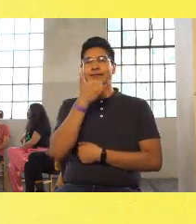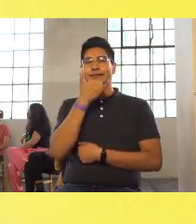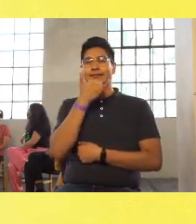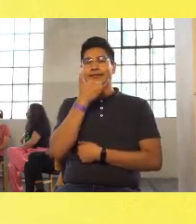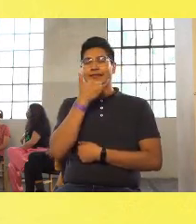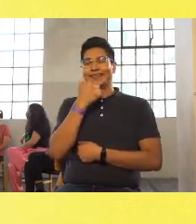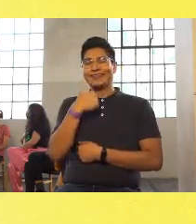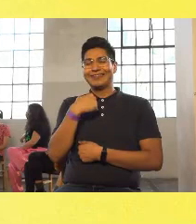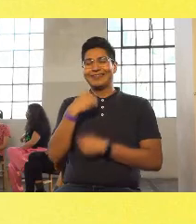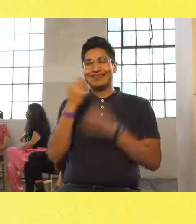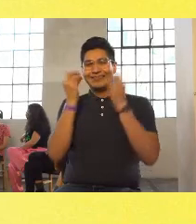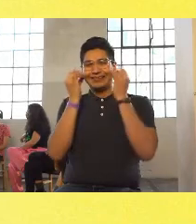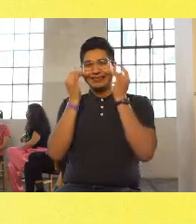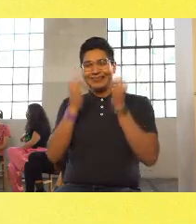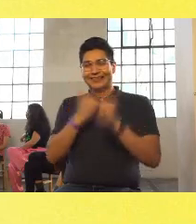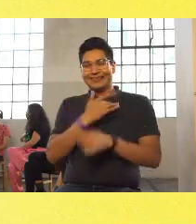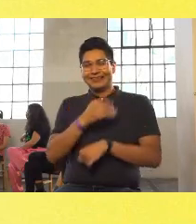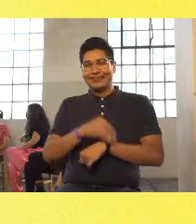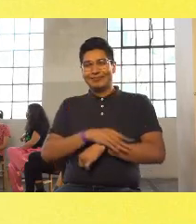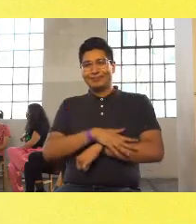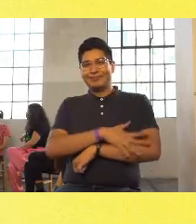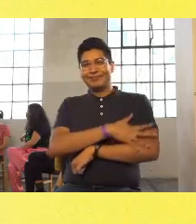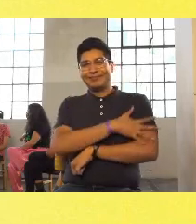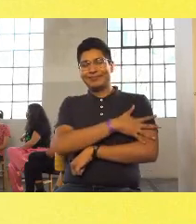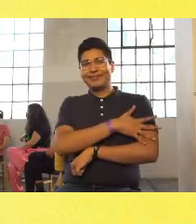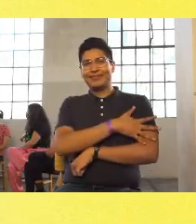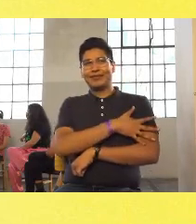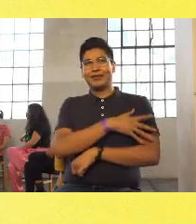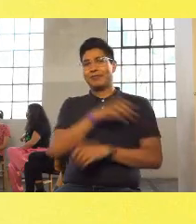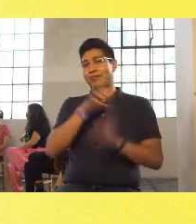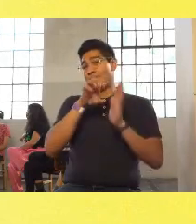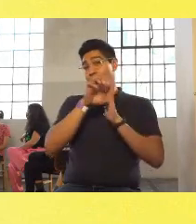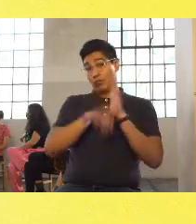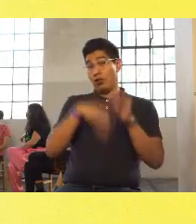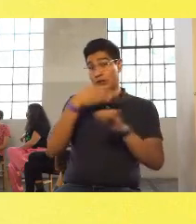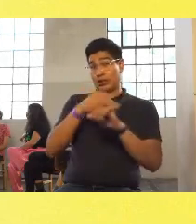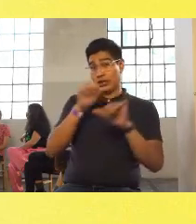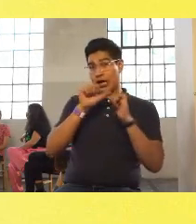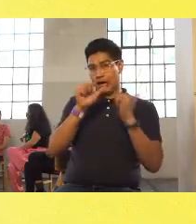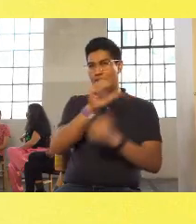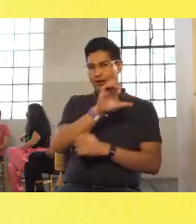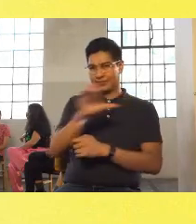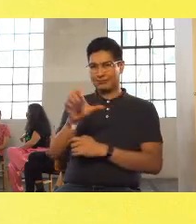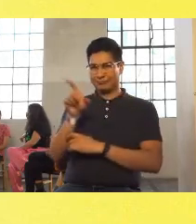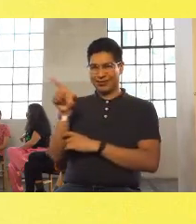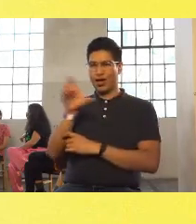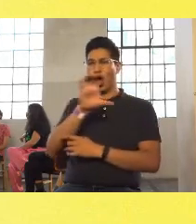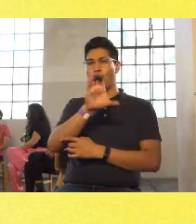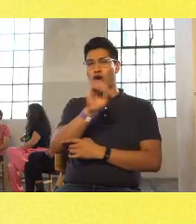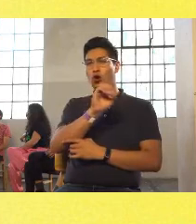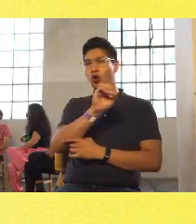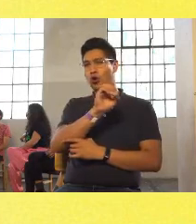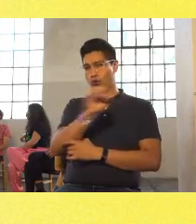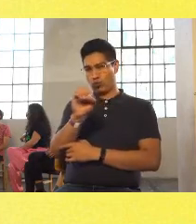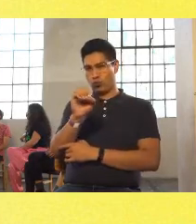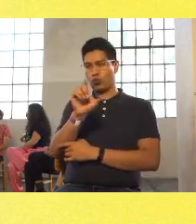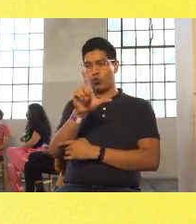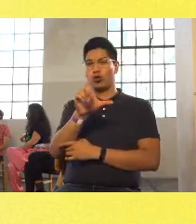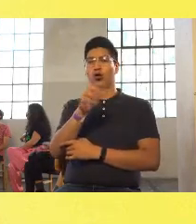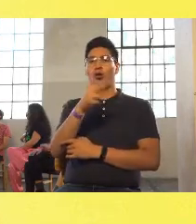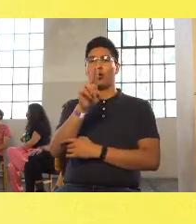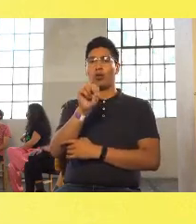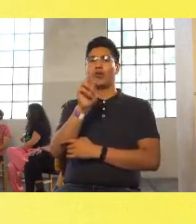también las lágrimas, porque gente como Cool Hunter, que organizó esto y con quienes organizamos